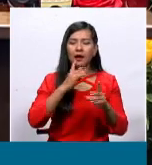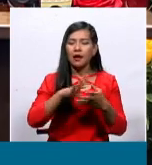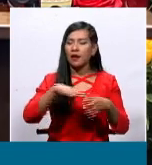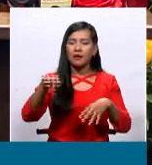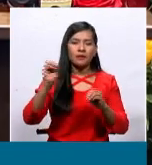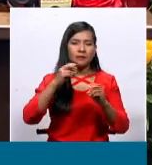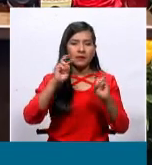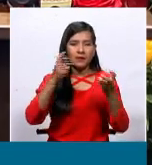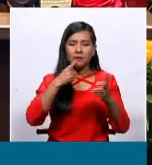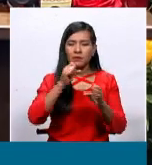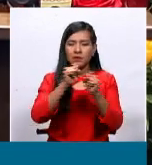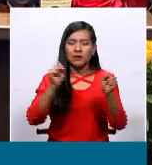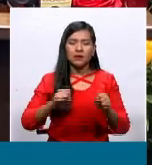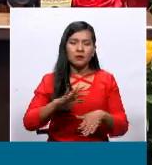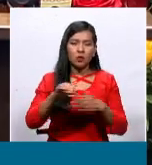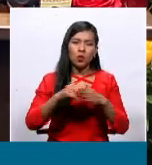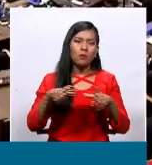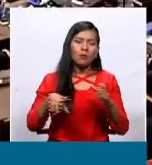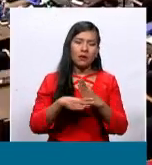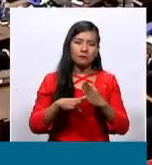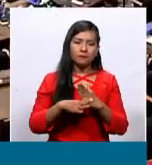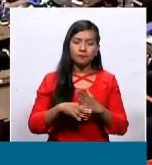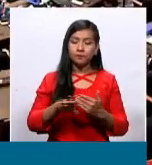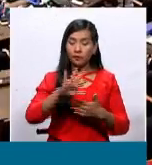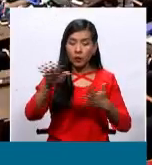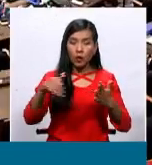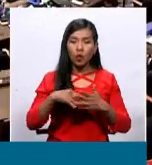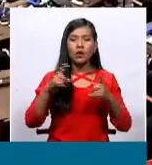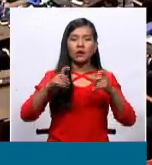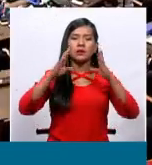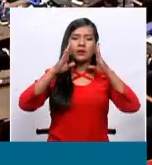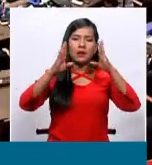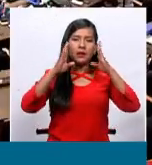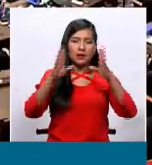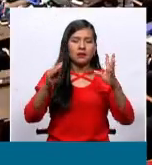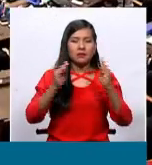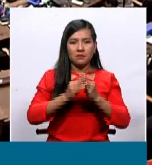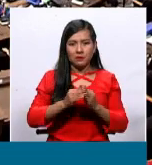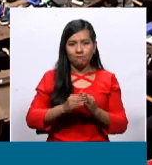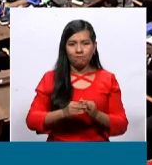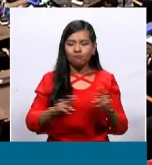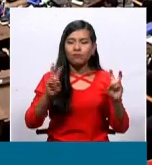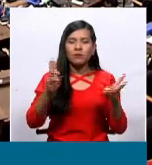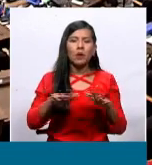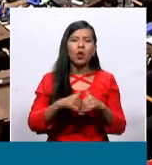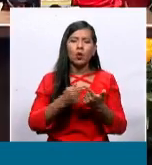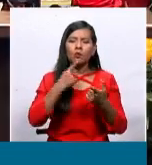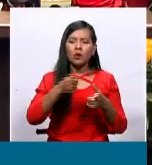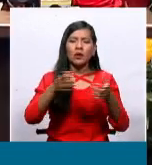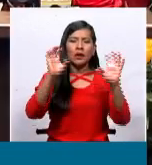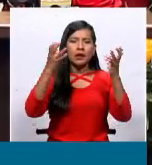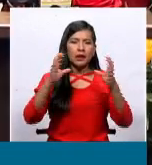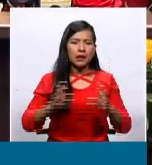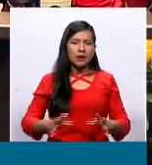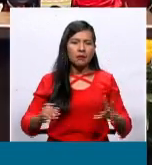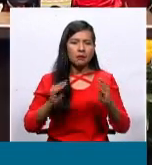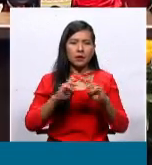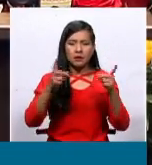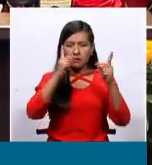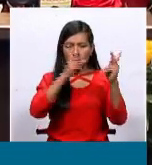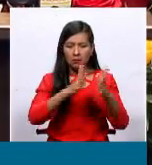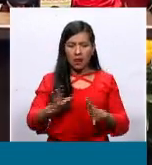partidos. Eso nos debería llamar mucho la atención, no tanto para entrar en el clima de probablemente